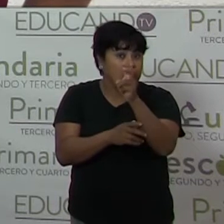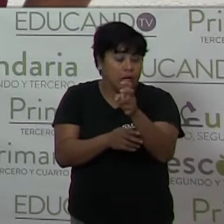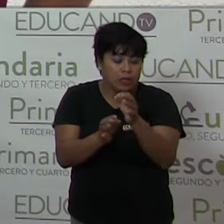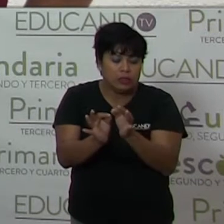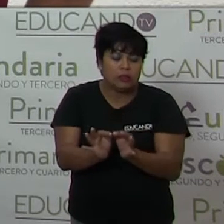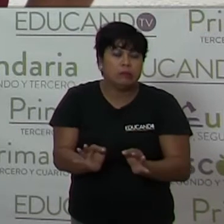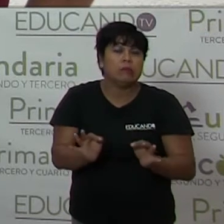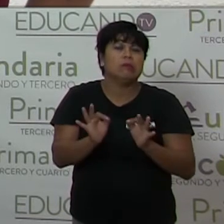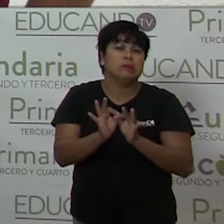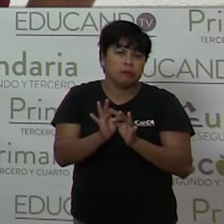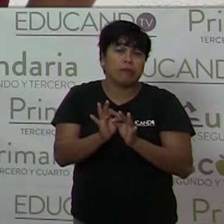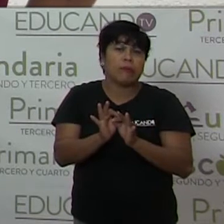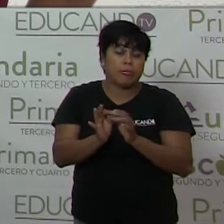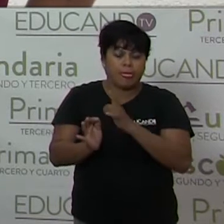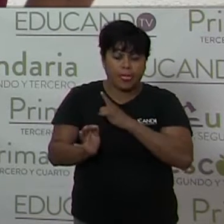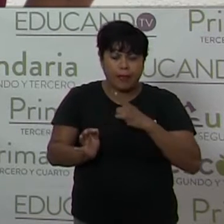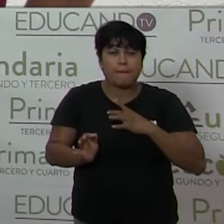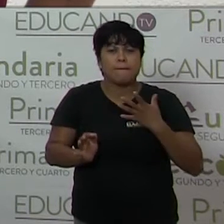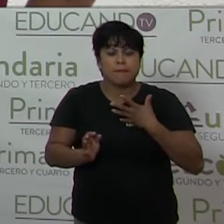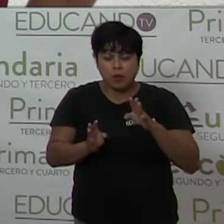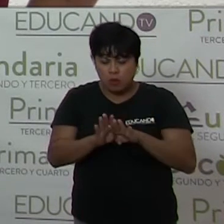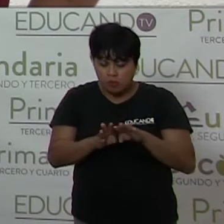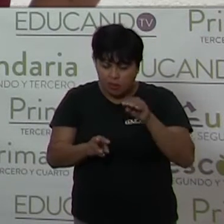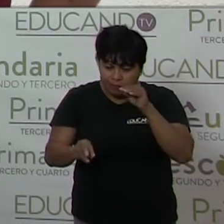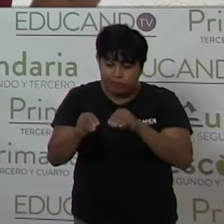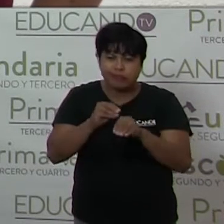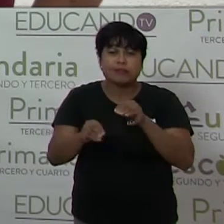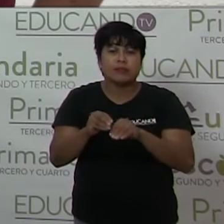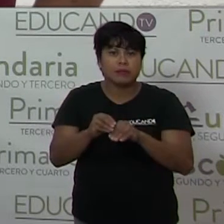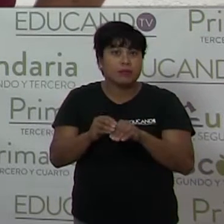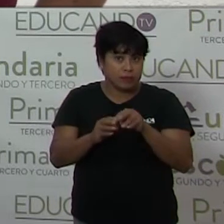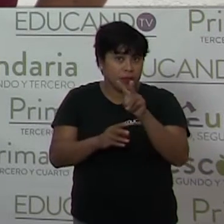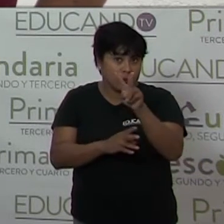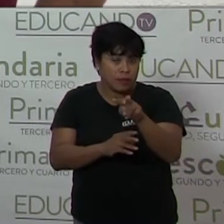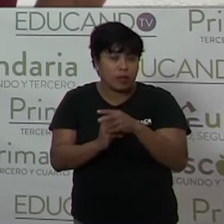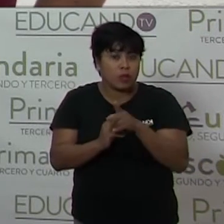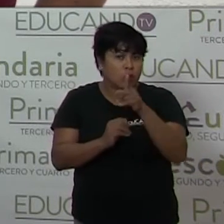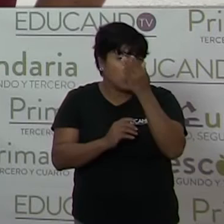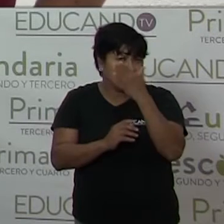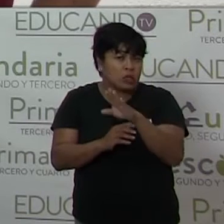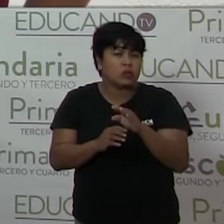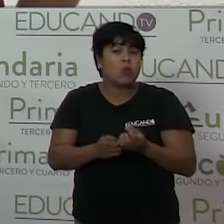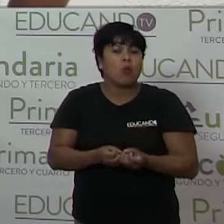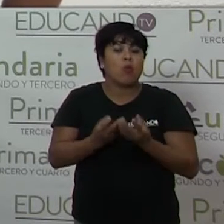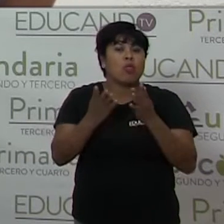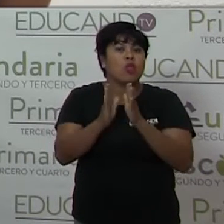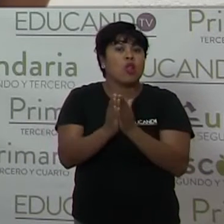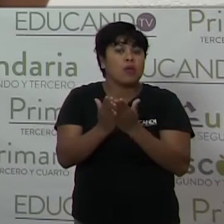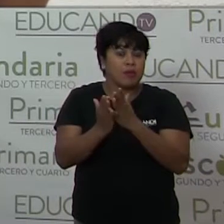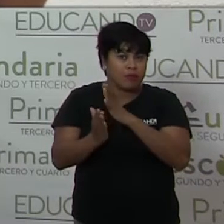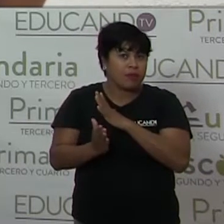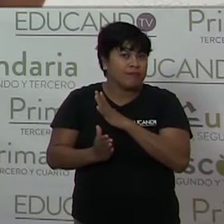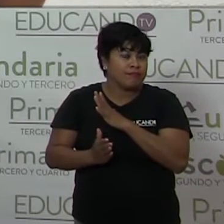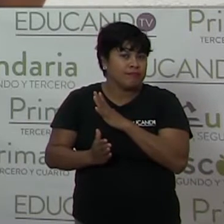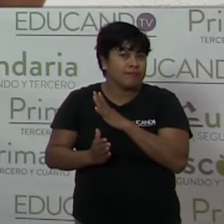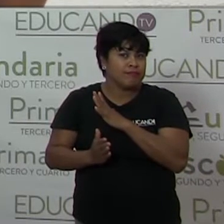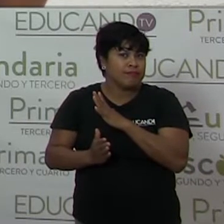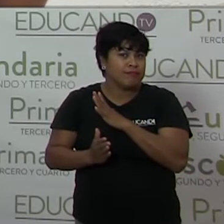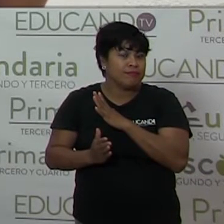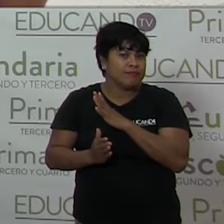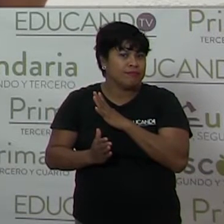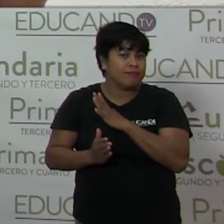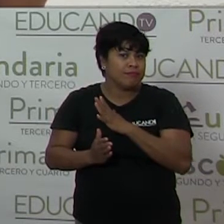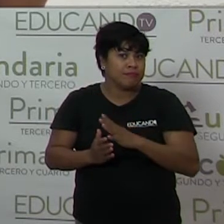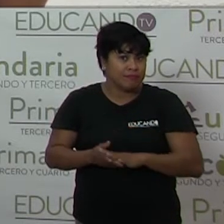es muy importante llevar un control por cierto tú sabes cuántos libros de cuentos tienes